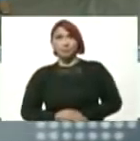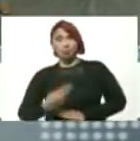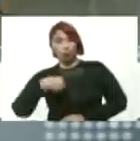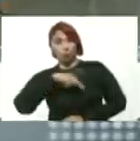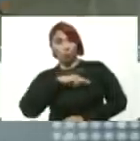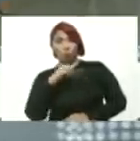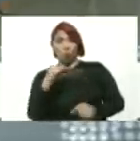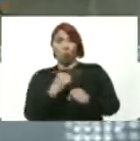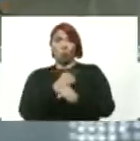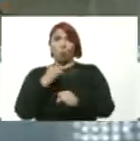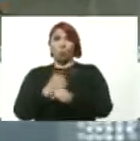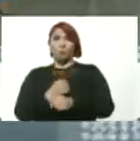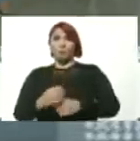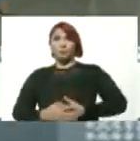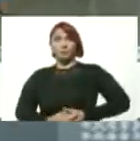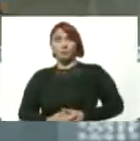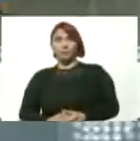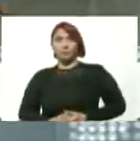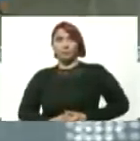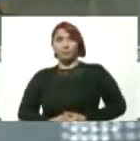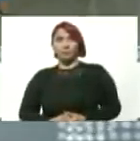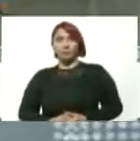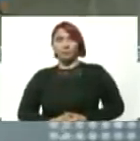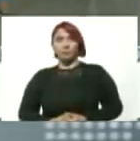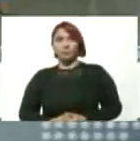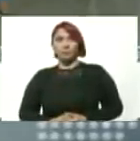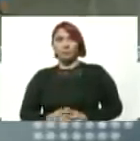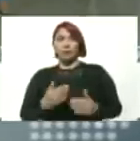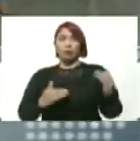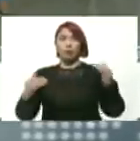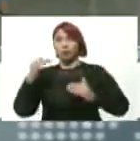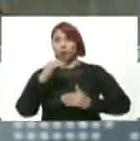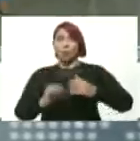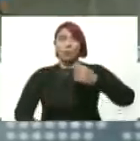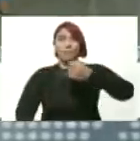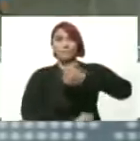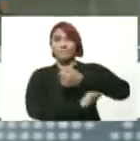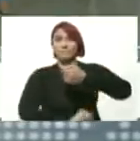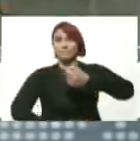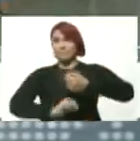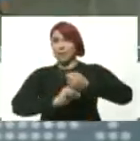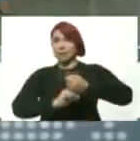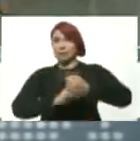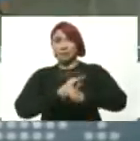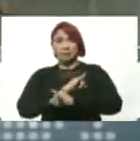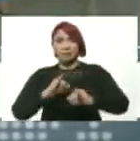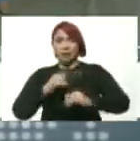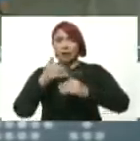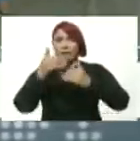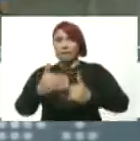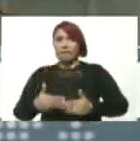trabajando sobre la base de que ya avanzamos en la vacunación